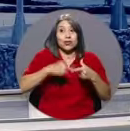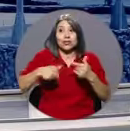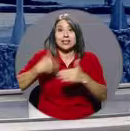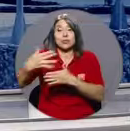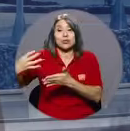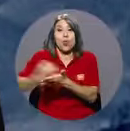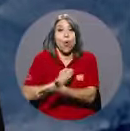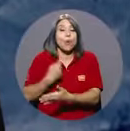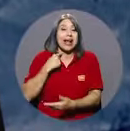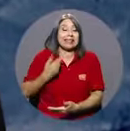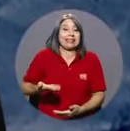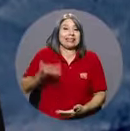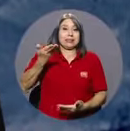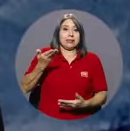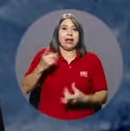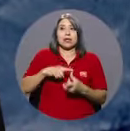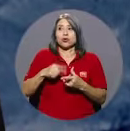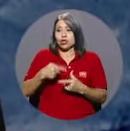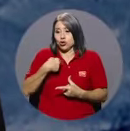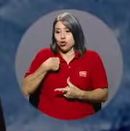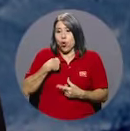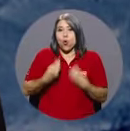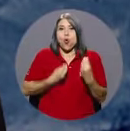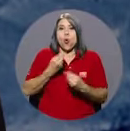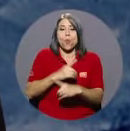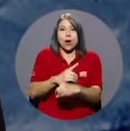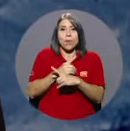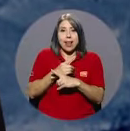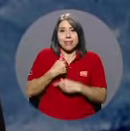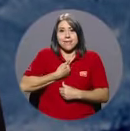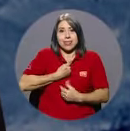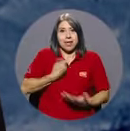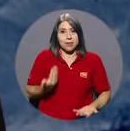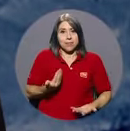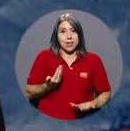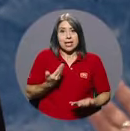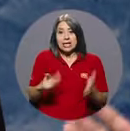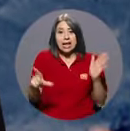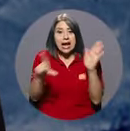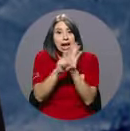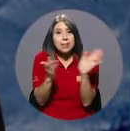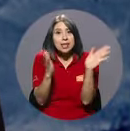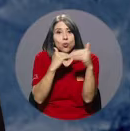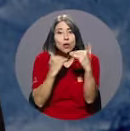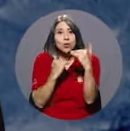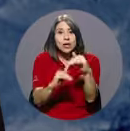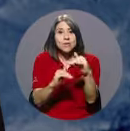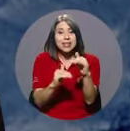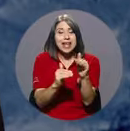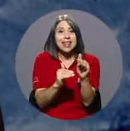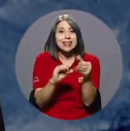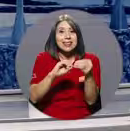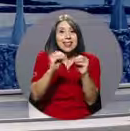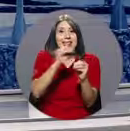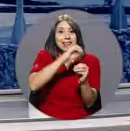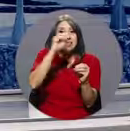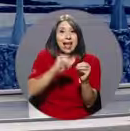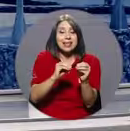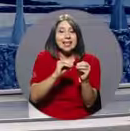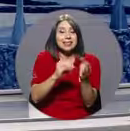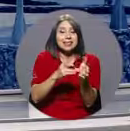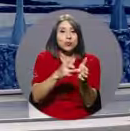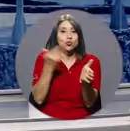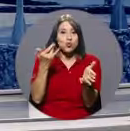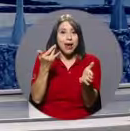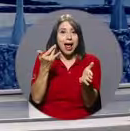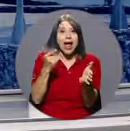las tasas efectivas. Bueno, ¿cómo hago yo como consumidor para defenderme si legalmente no hay un límite de tasas de usura? O sea, hay